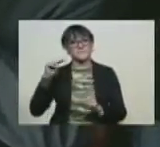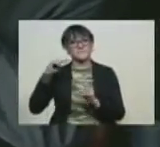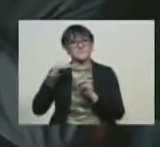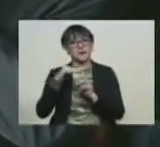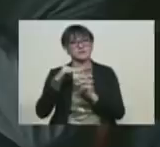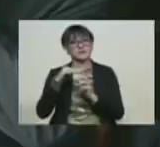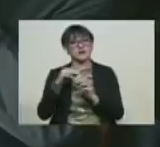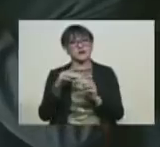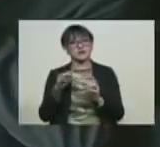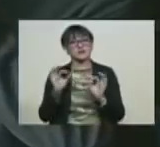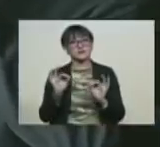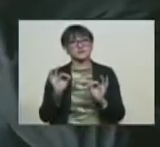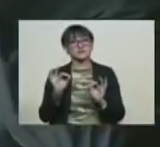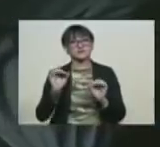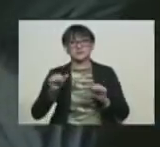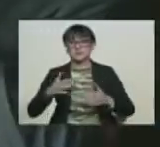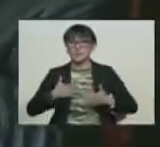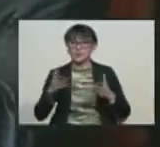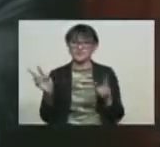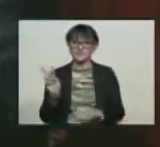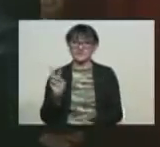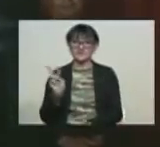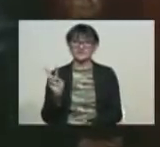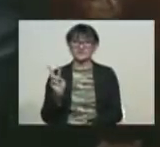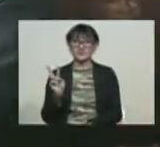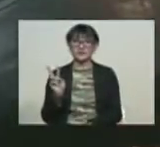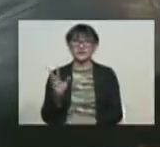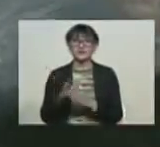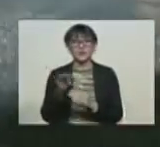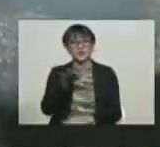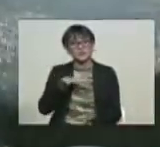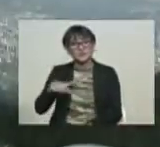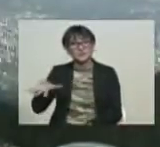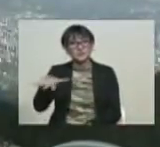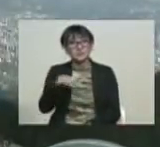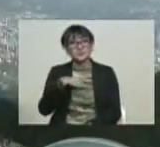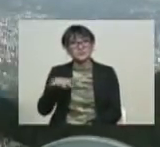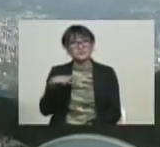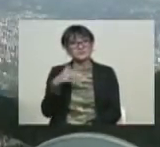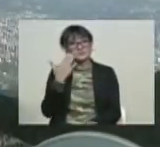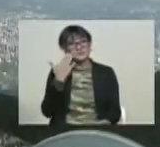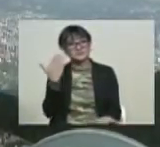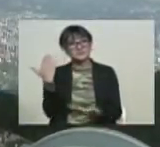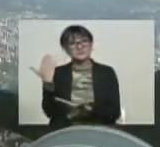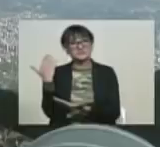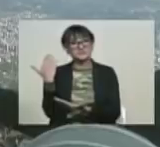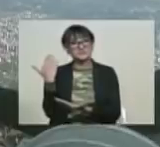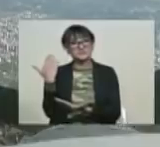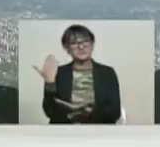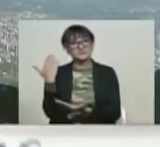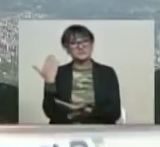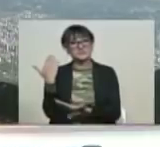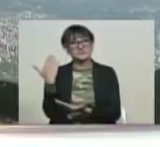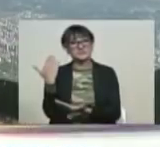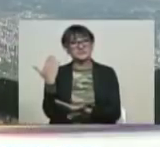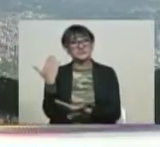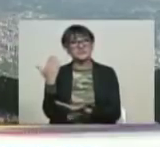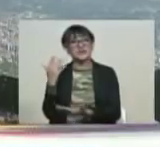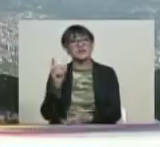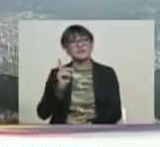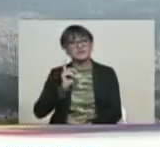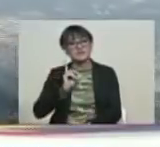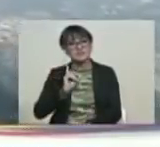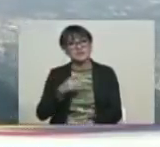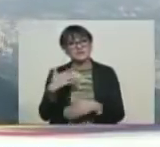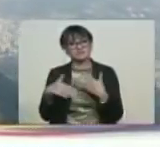sobre los logros. Si se puede, Venezuela. Y toda esta gran región, Marlene, toda esta gran región, Tarek, tiene que ser una gran